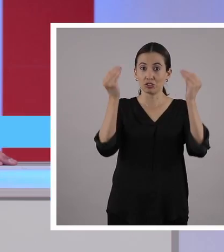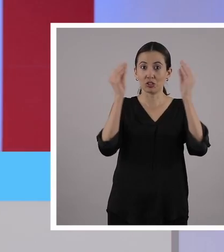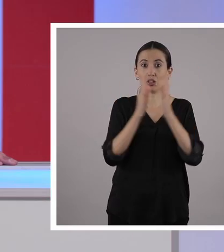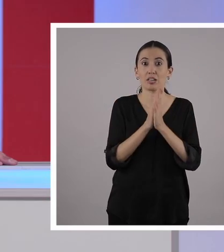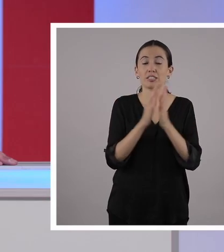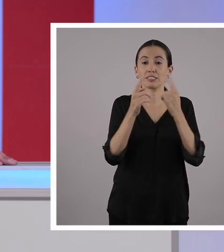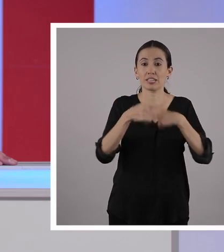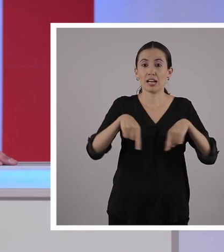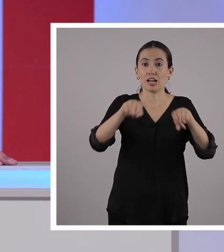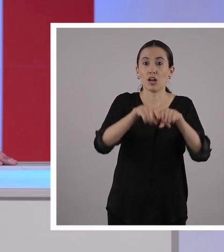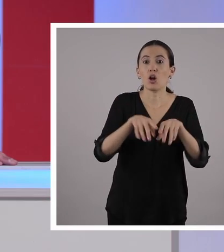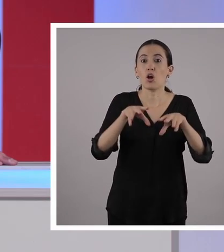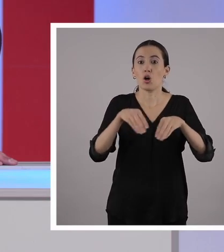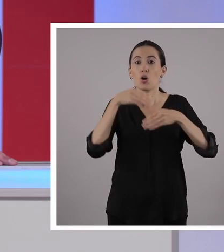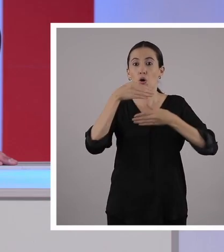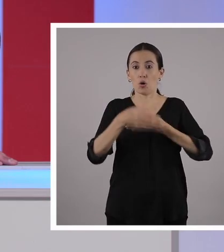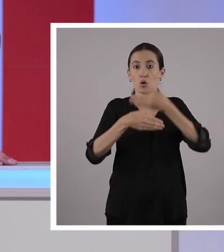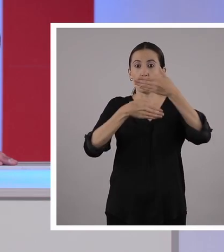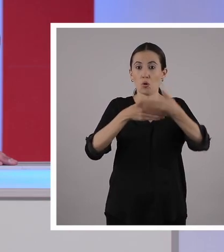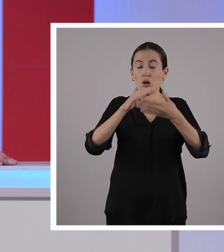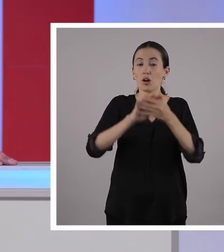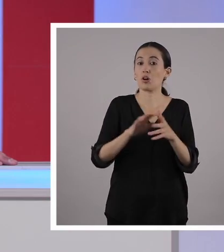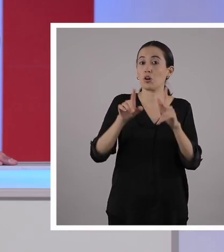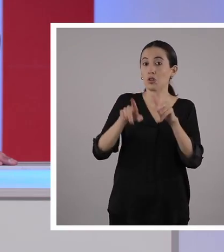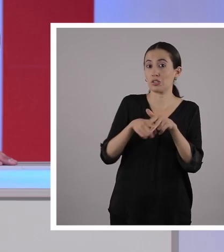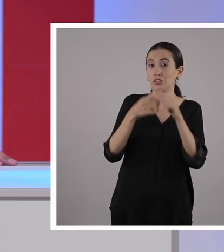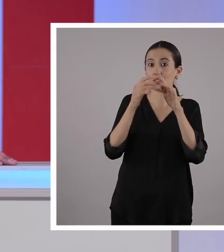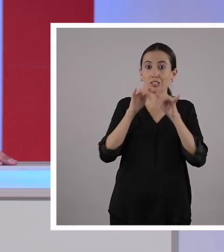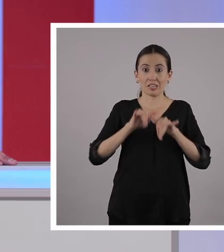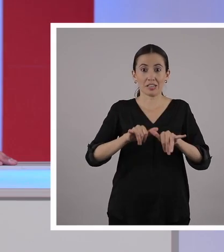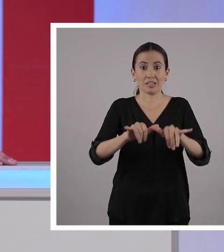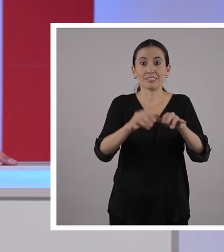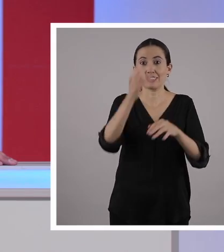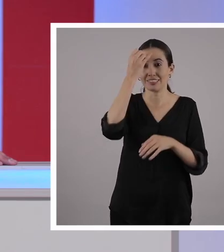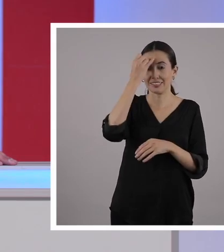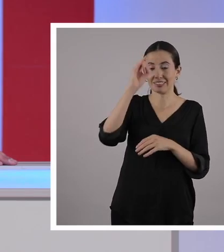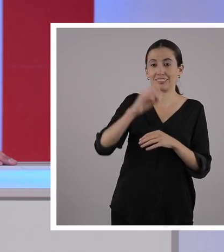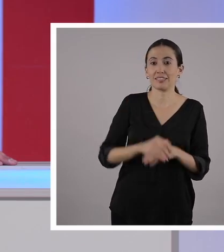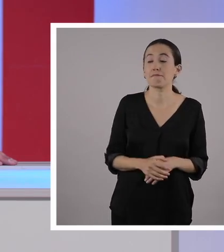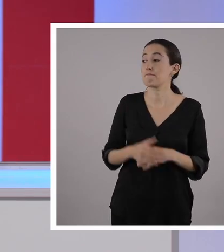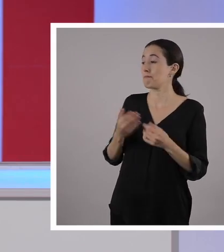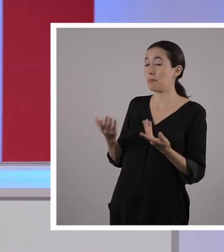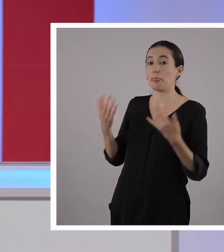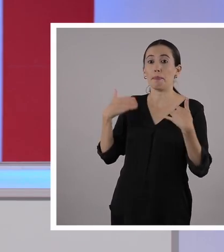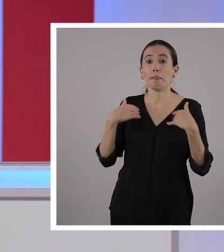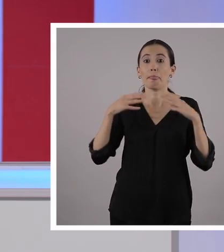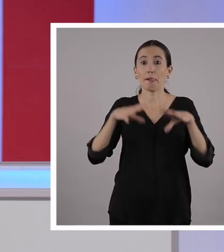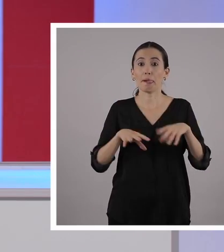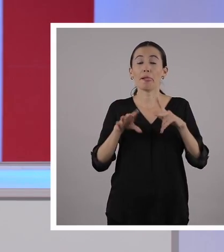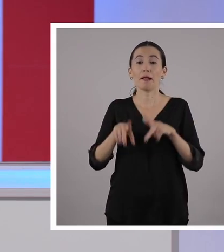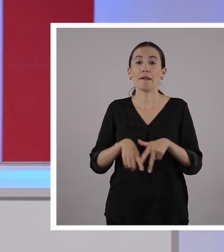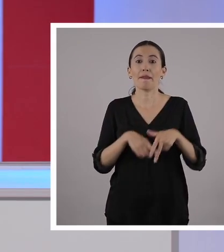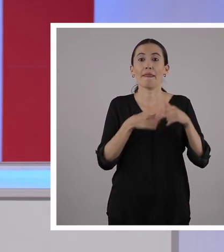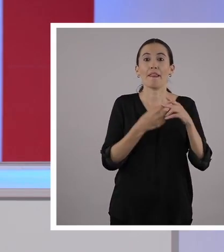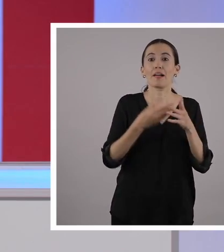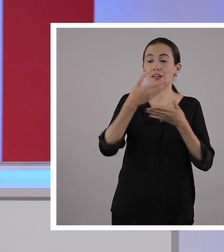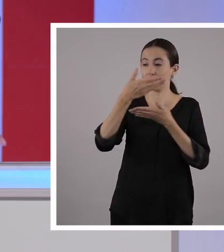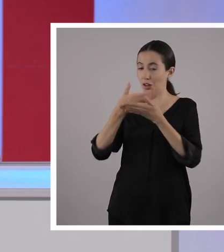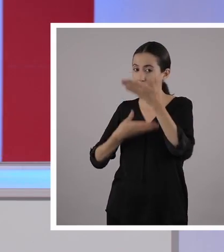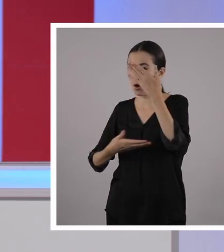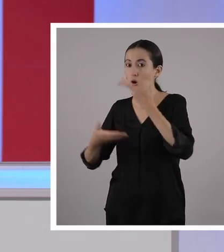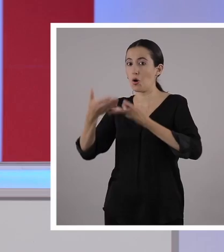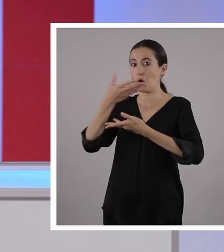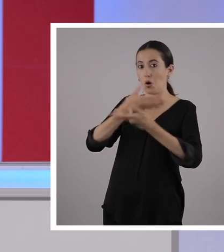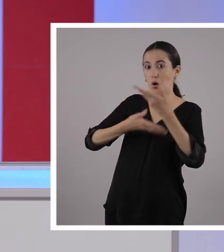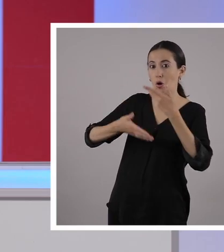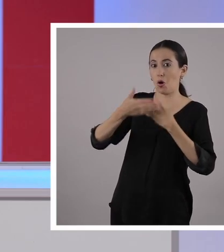Chicos y chicas, ya estamos aquí en nuestra zona creativa y vamos a continuar con nuestros mitos y leyendas. Y ¿saben qué? Hoy vamos a crear un contador